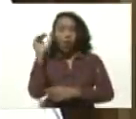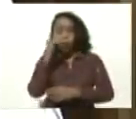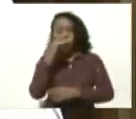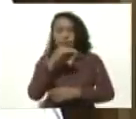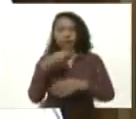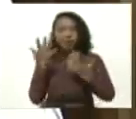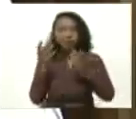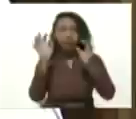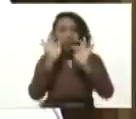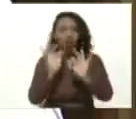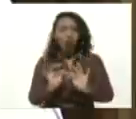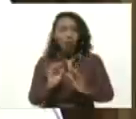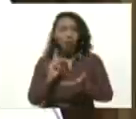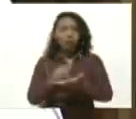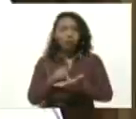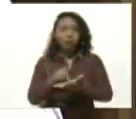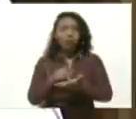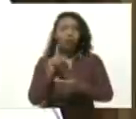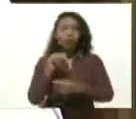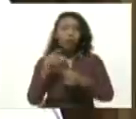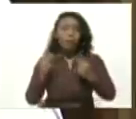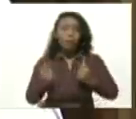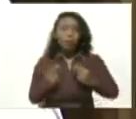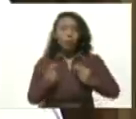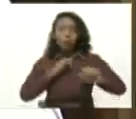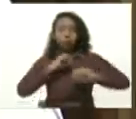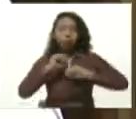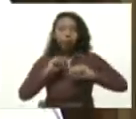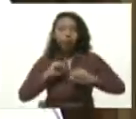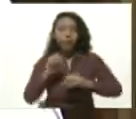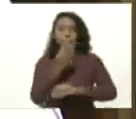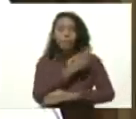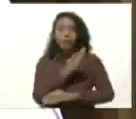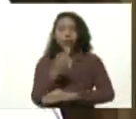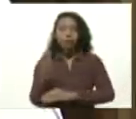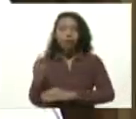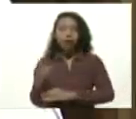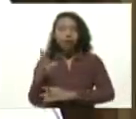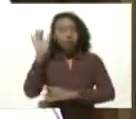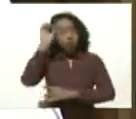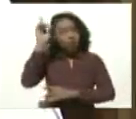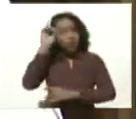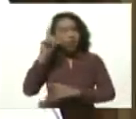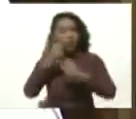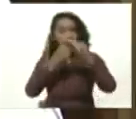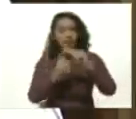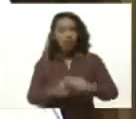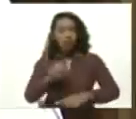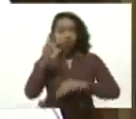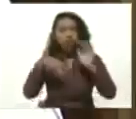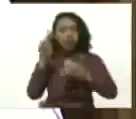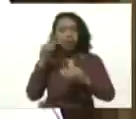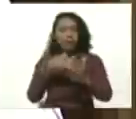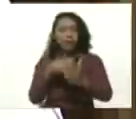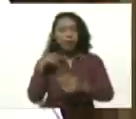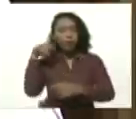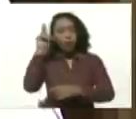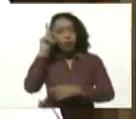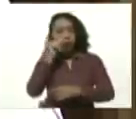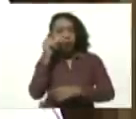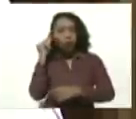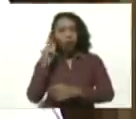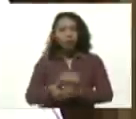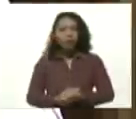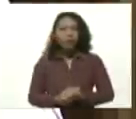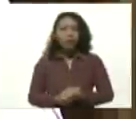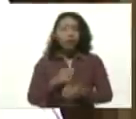manera presencial. También se ha activado el movimiento bicentenario de docentes, donde se han sumado más de 12.000 profesores y profesoras